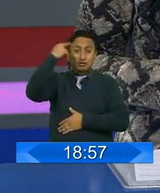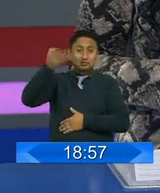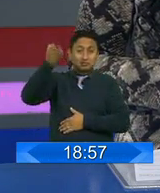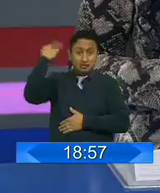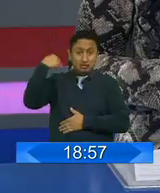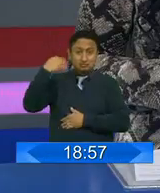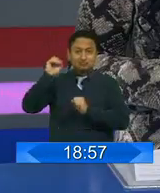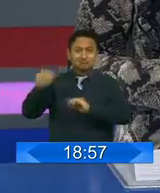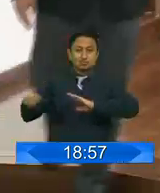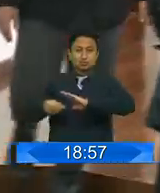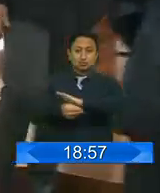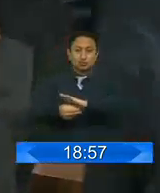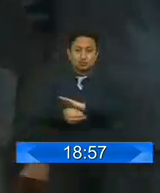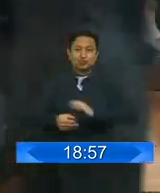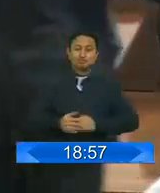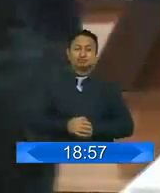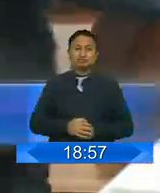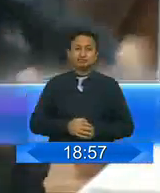Correa.